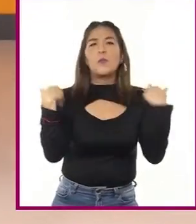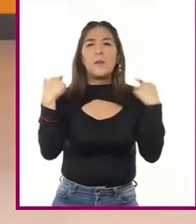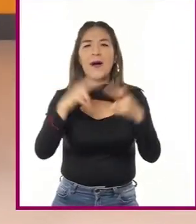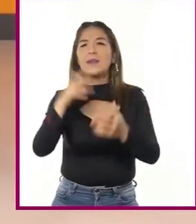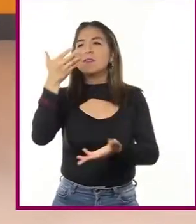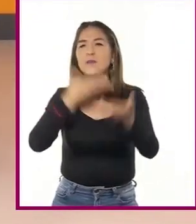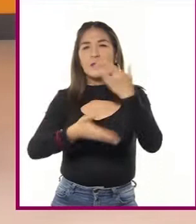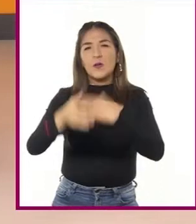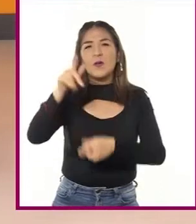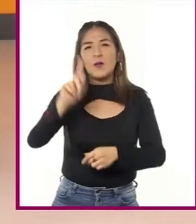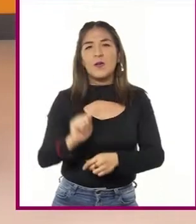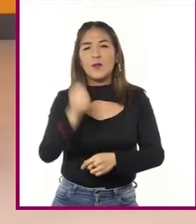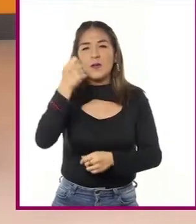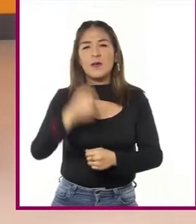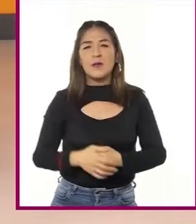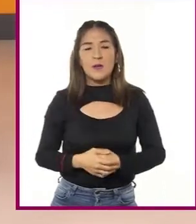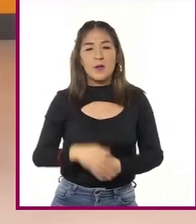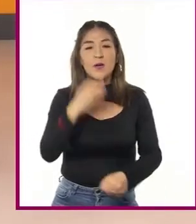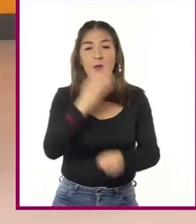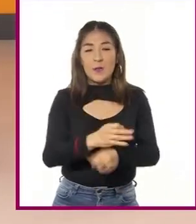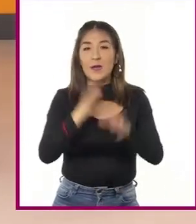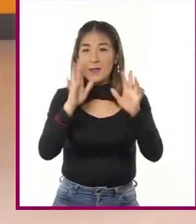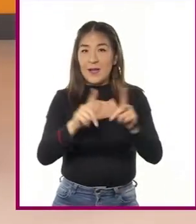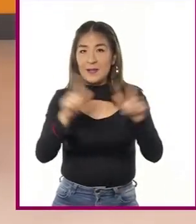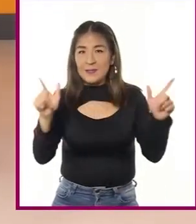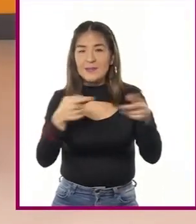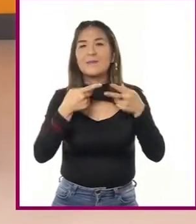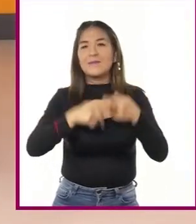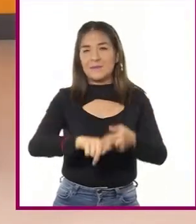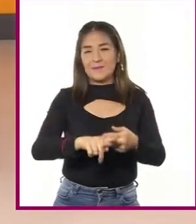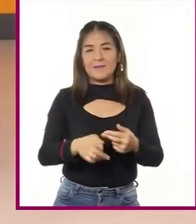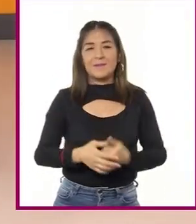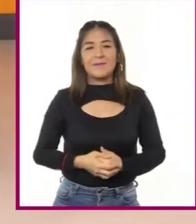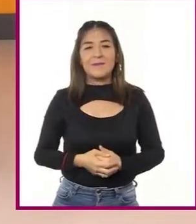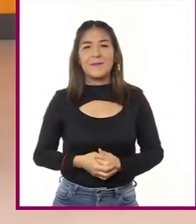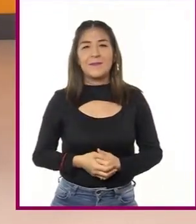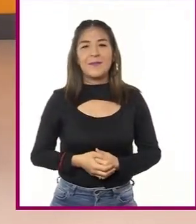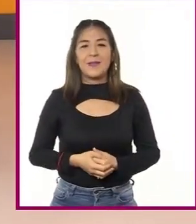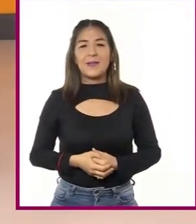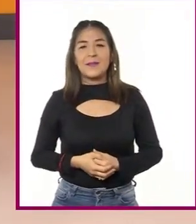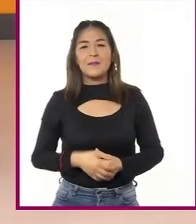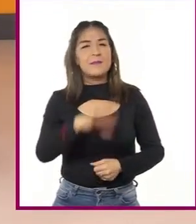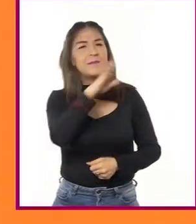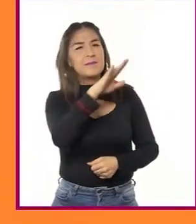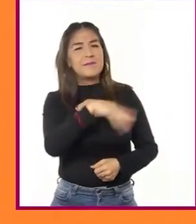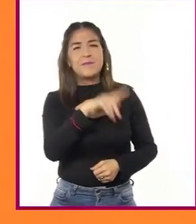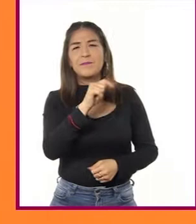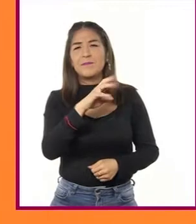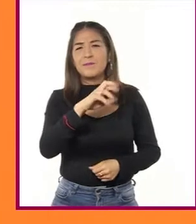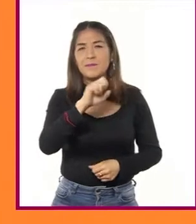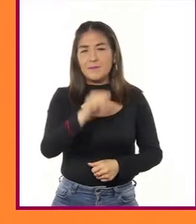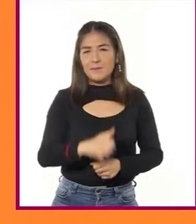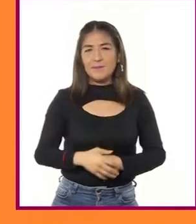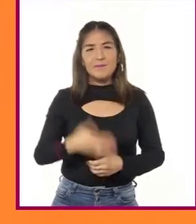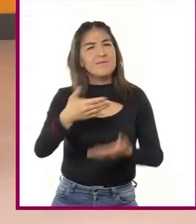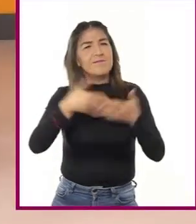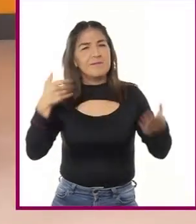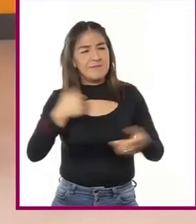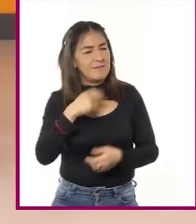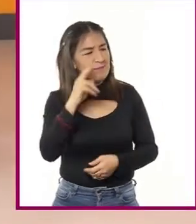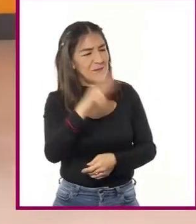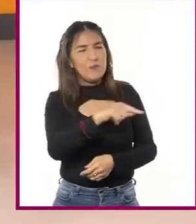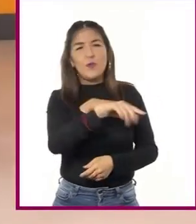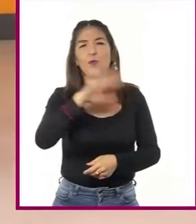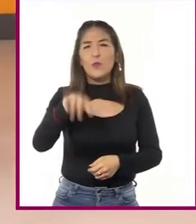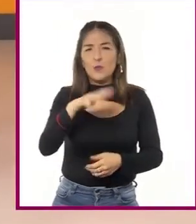tecnología. ¿Tienen todo listo? Pues iniciemos. Iniciemos. Teresa, hace un momento observé que